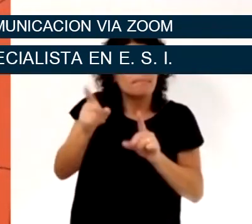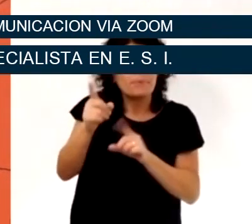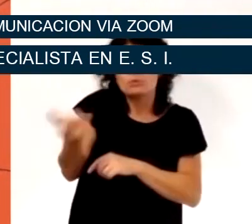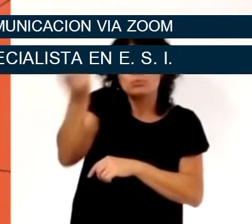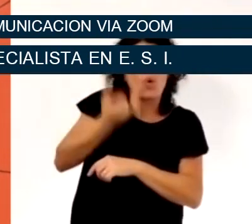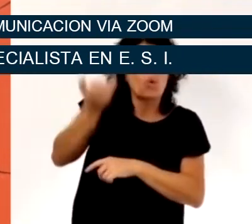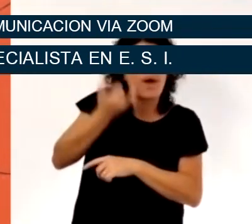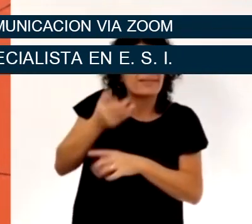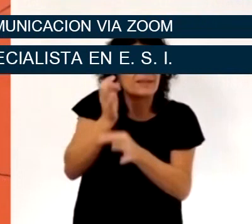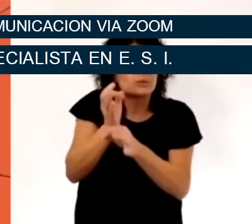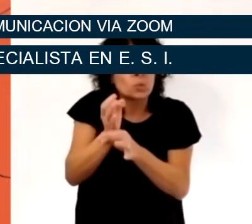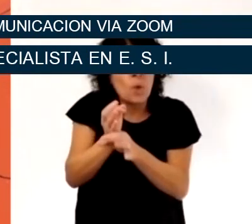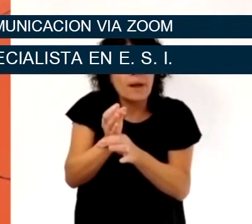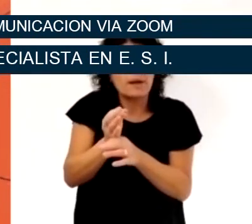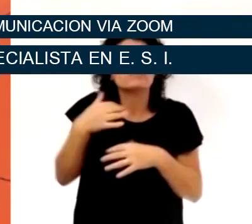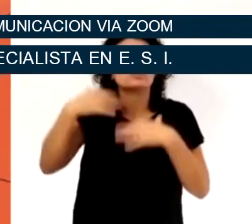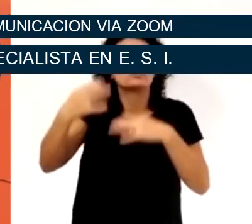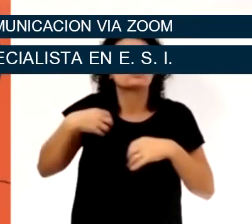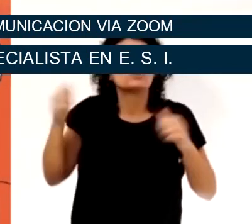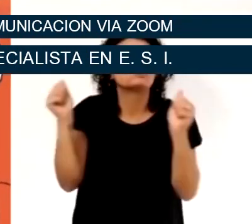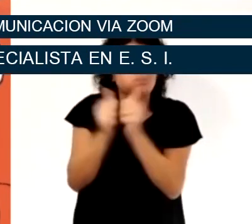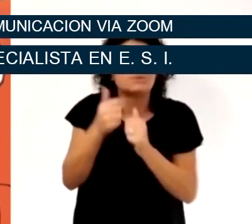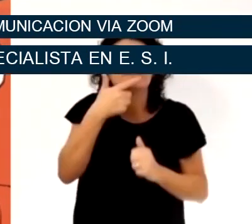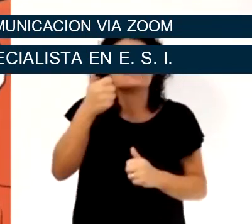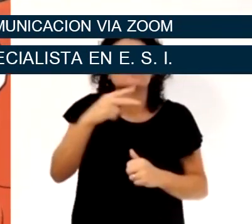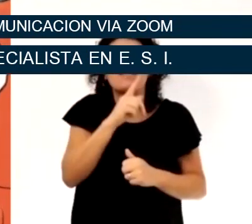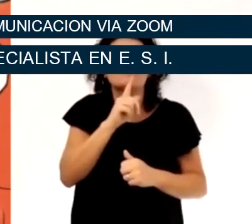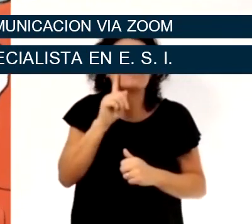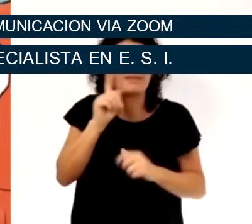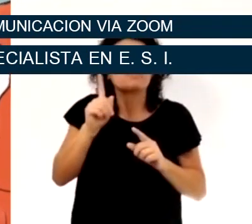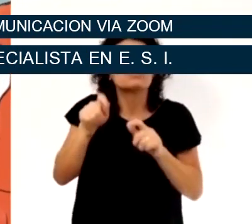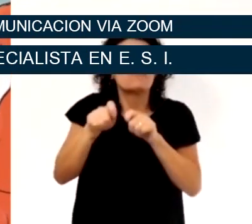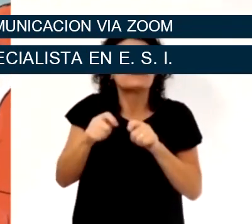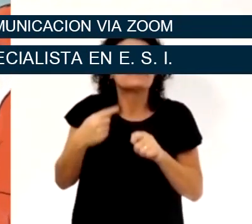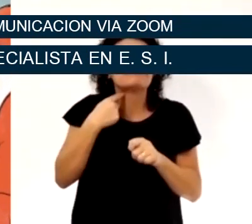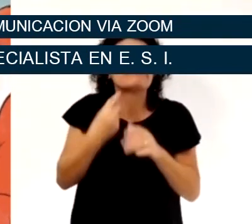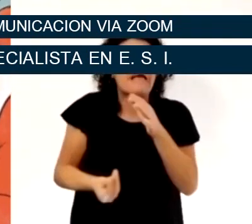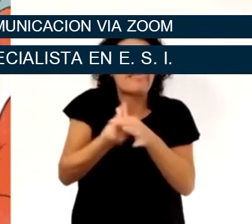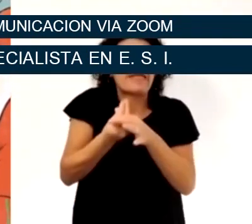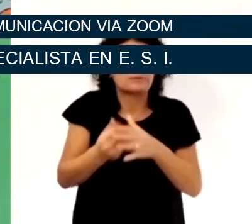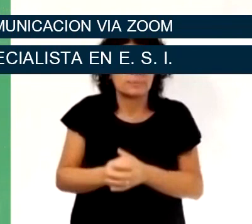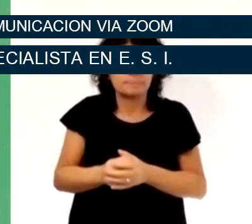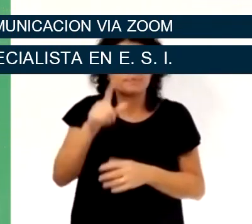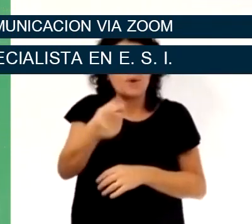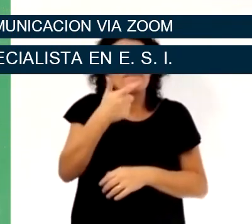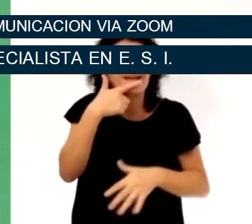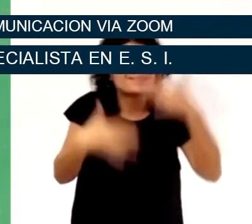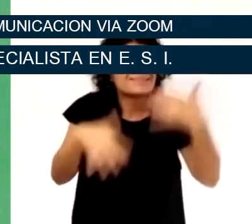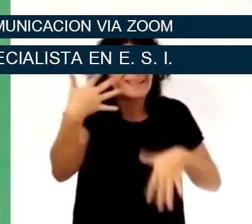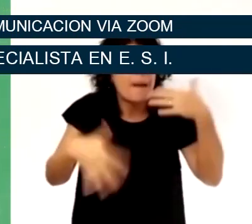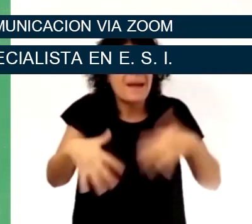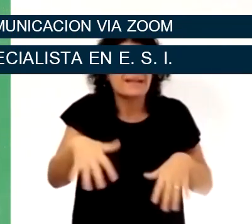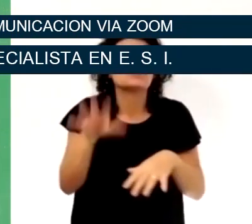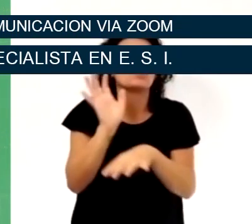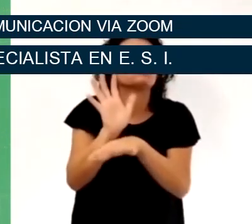pastillas el mal llamado chip también que es el dispositivo subdérmico el implante subdérmico las